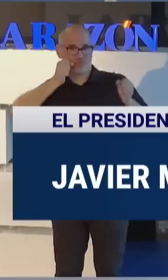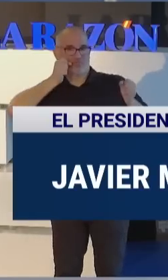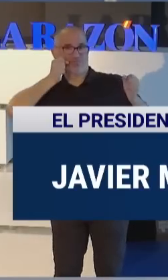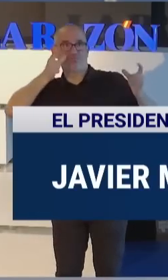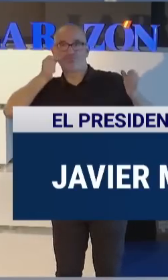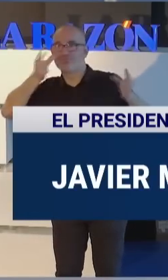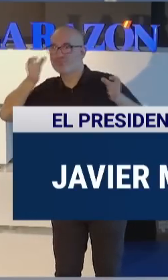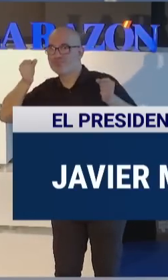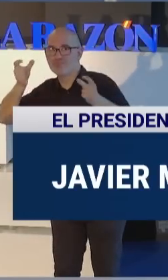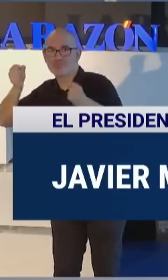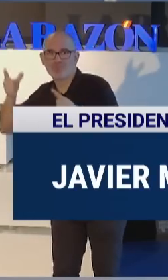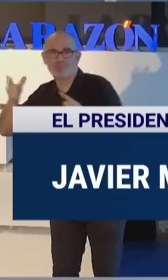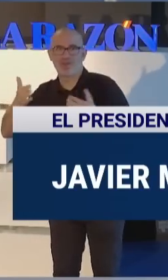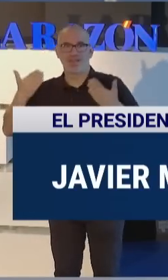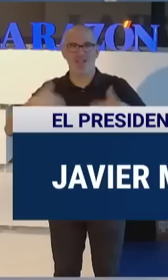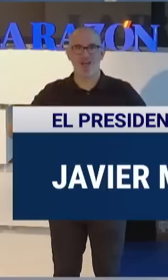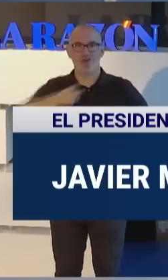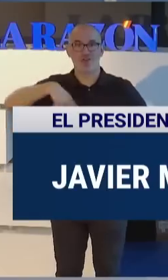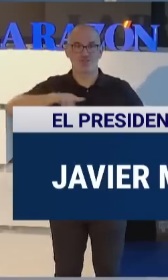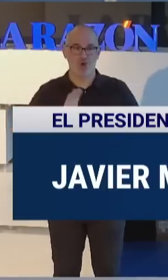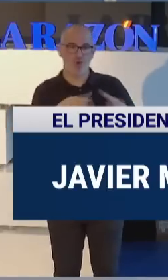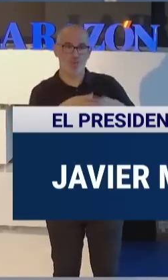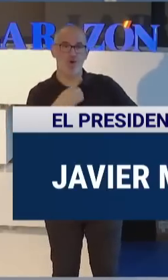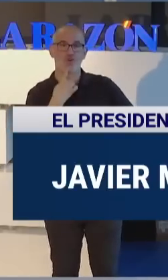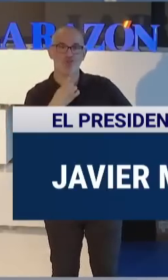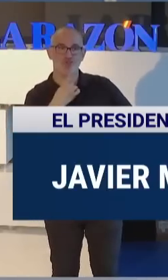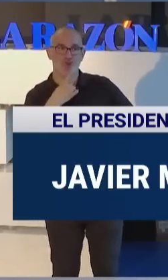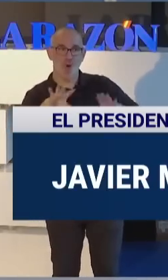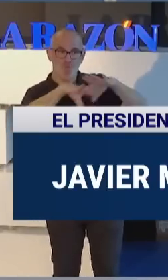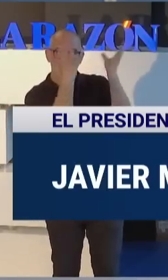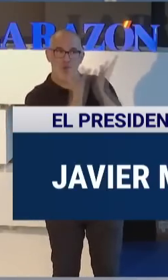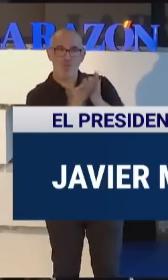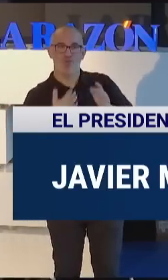todos lados y estamos incomodando a los rojitos por todo el mundo.